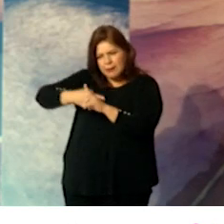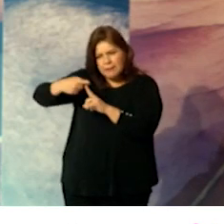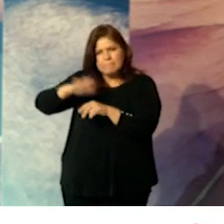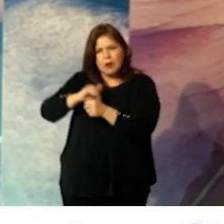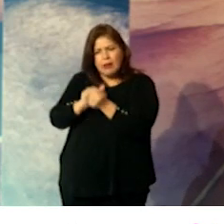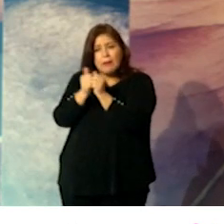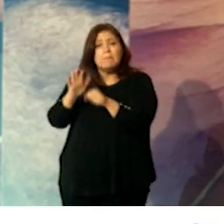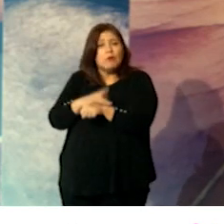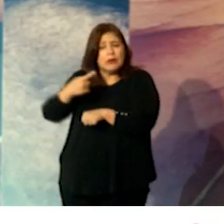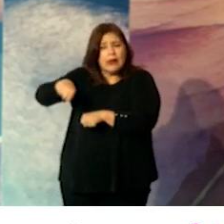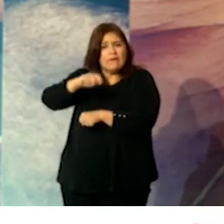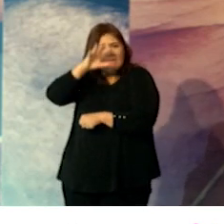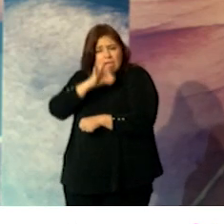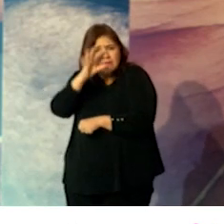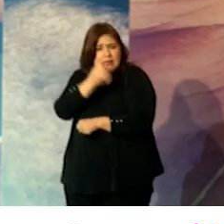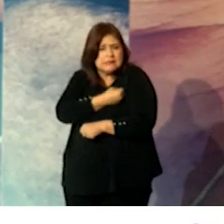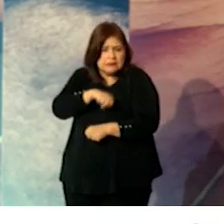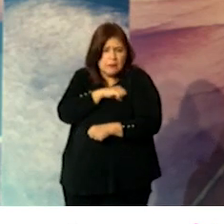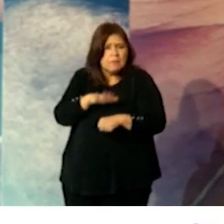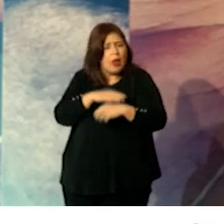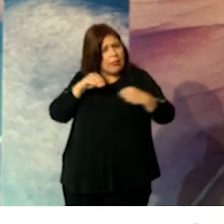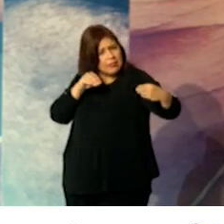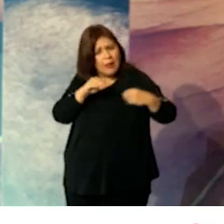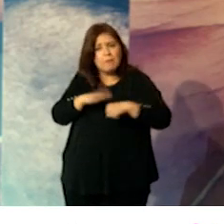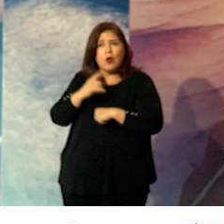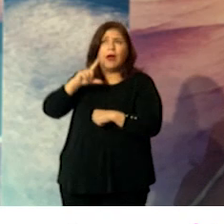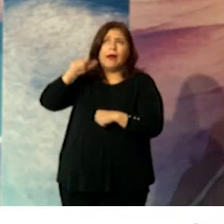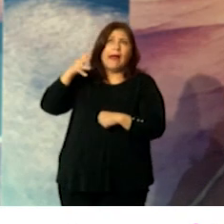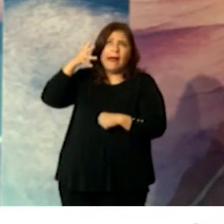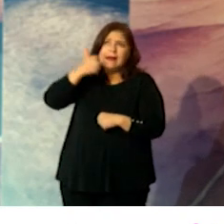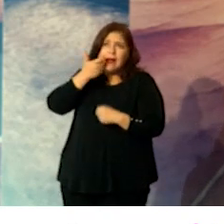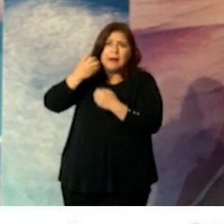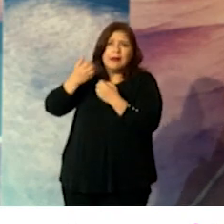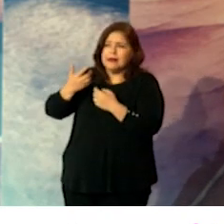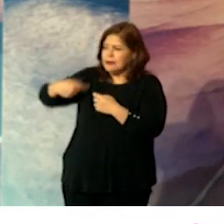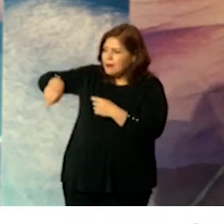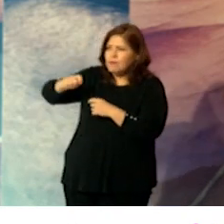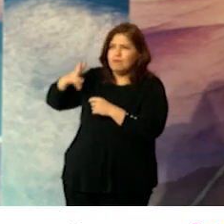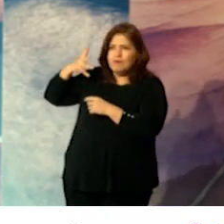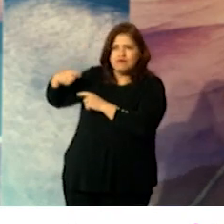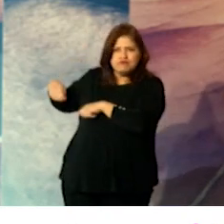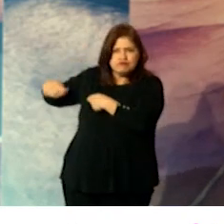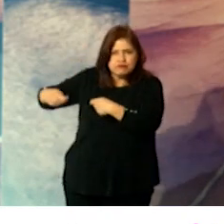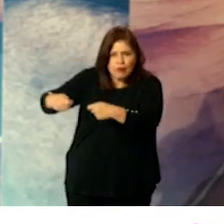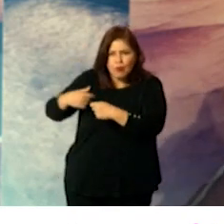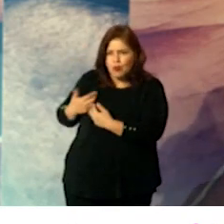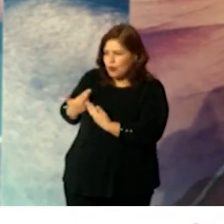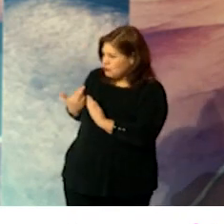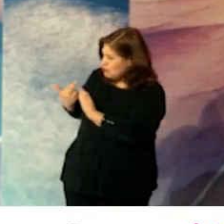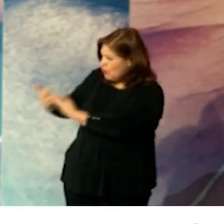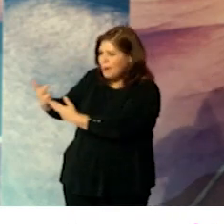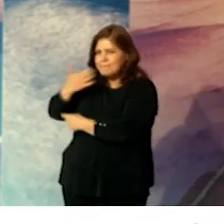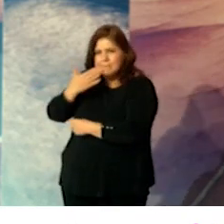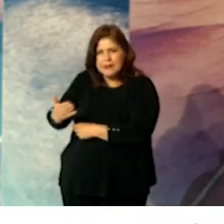estaba afectando su salud, pero porque querían dejarle un futuro habitable a las siguientes generaciones.